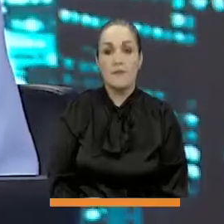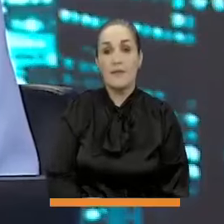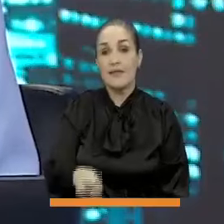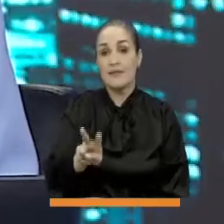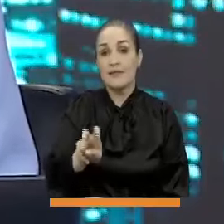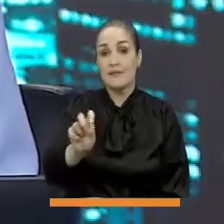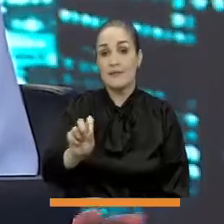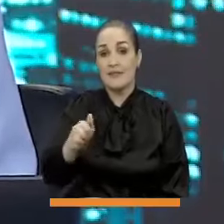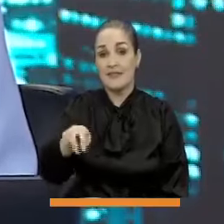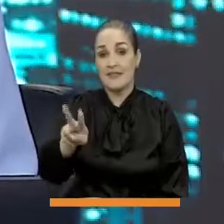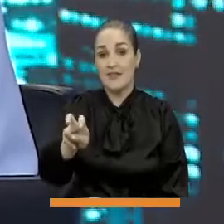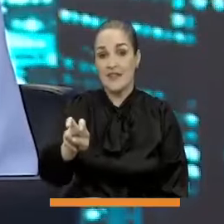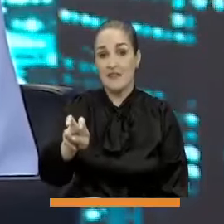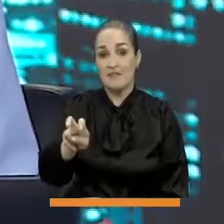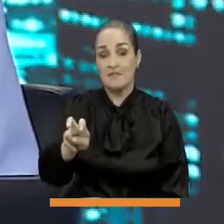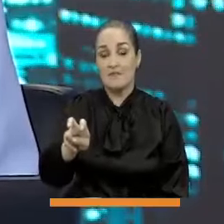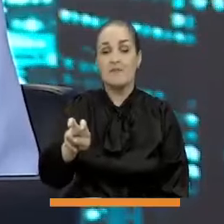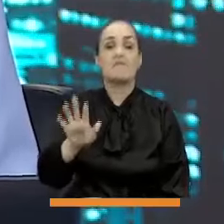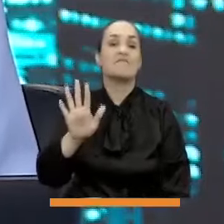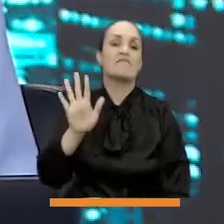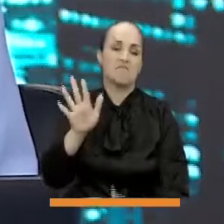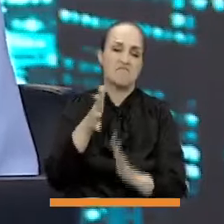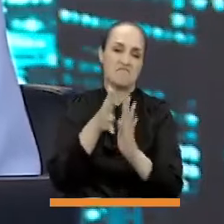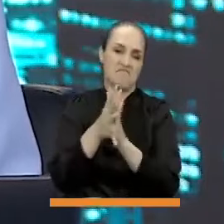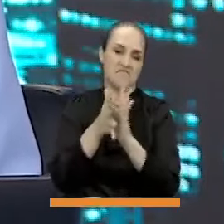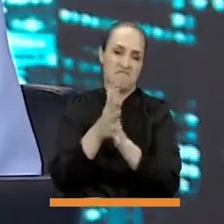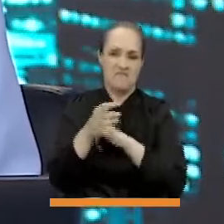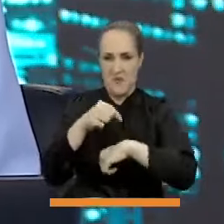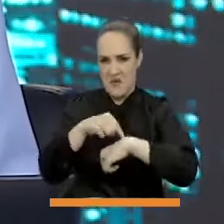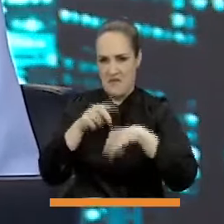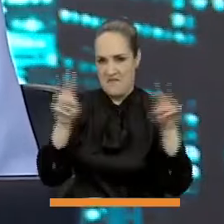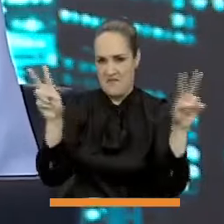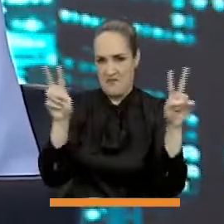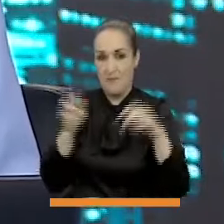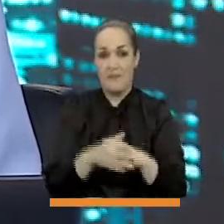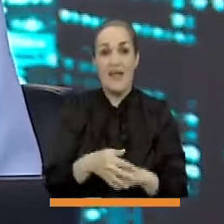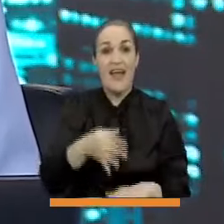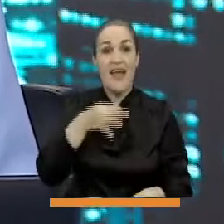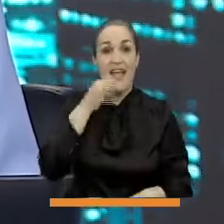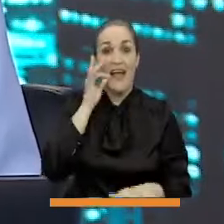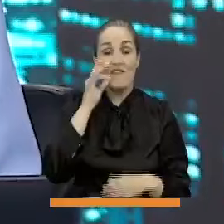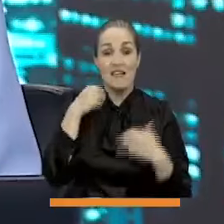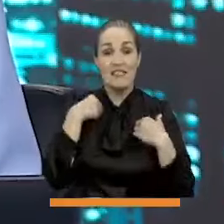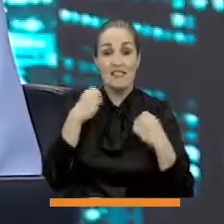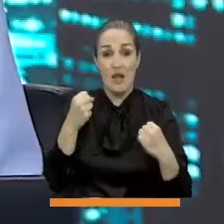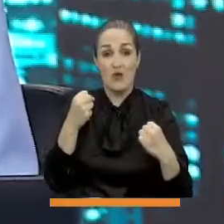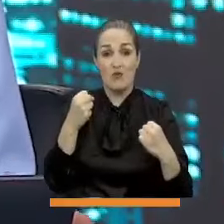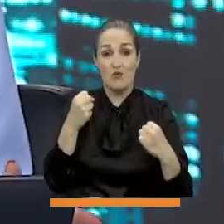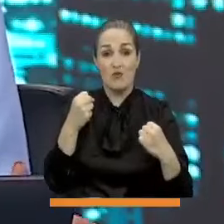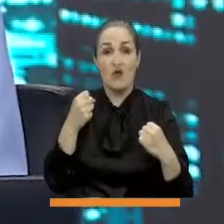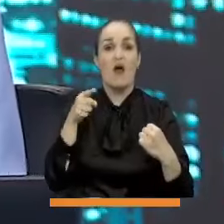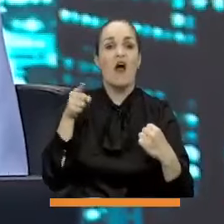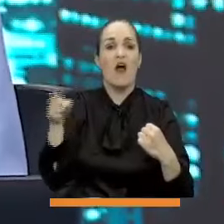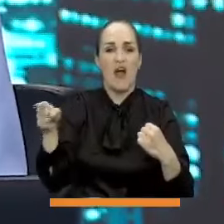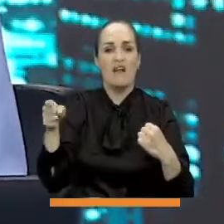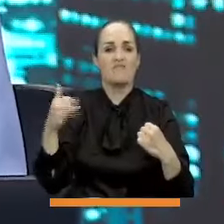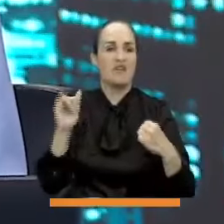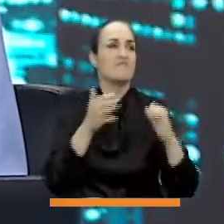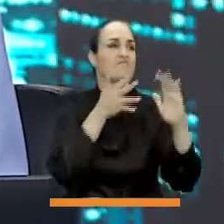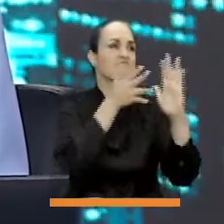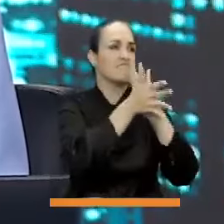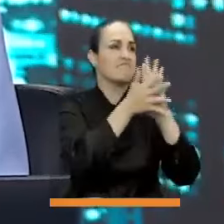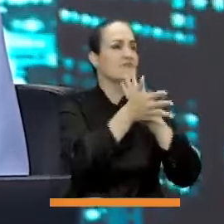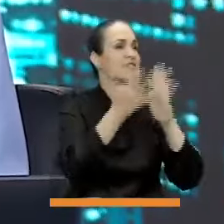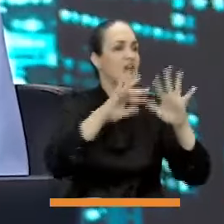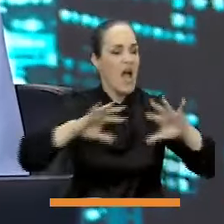La historia de Café Salud llegó a su fin. La empresa que estaba a cargo del cierre de la EPS le informó hoy a la Supersalud que ya culminó las